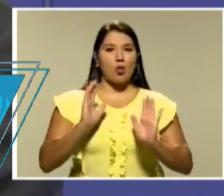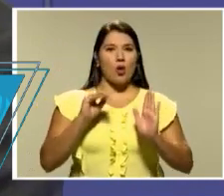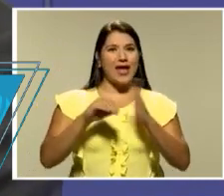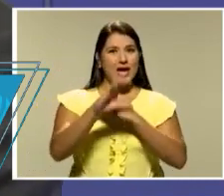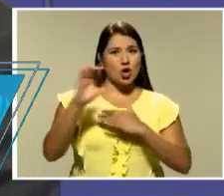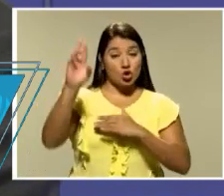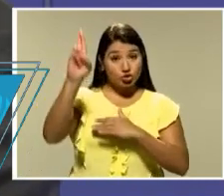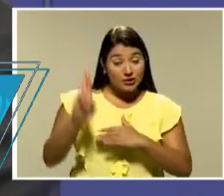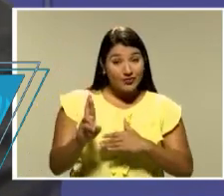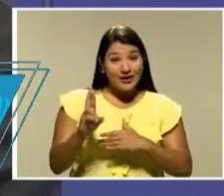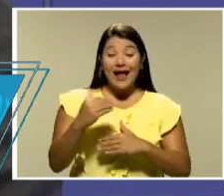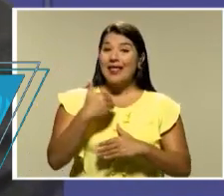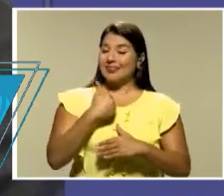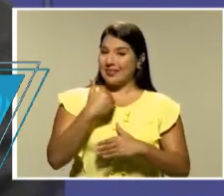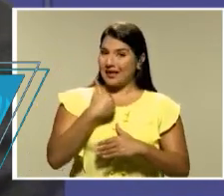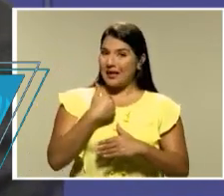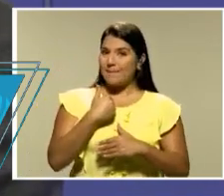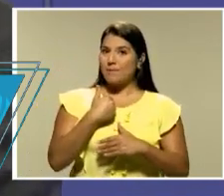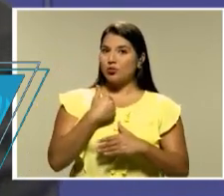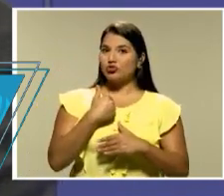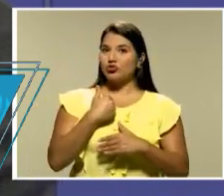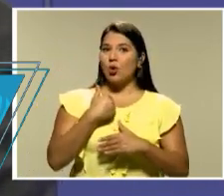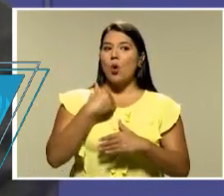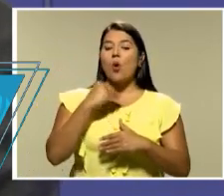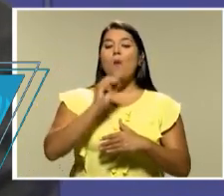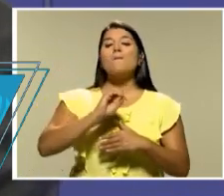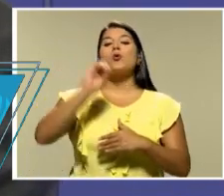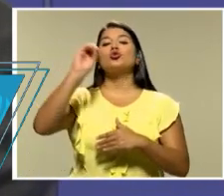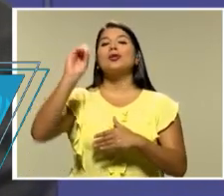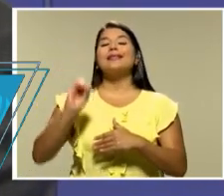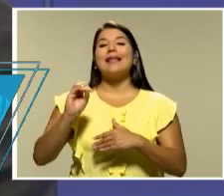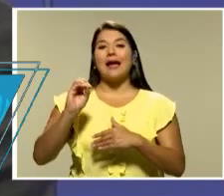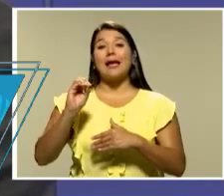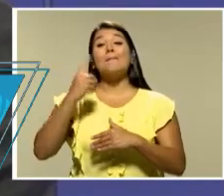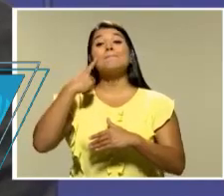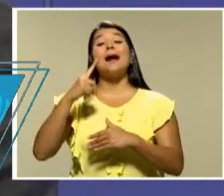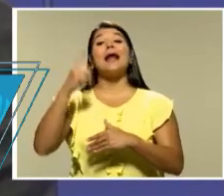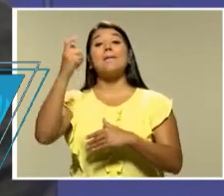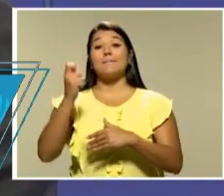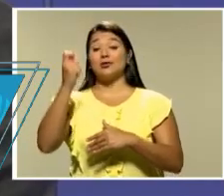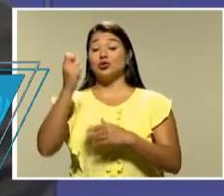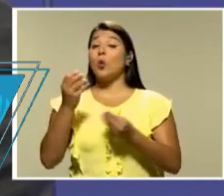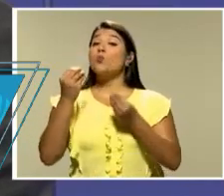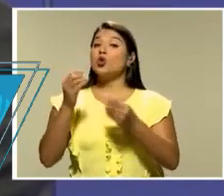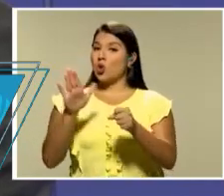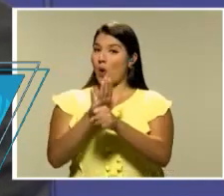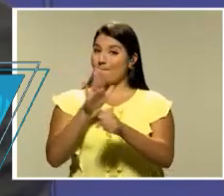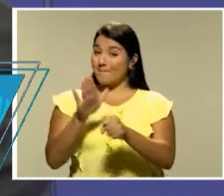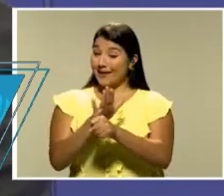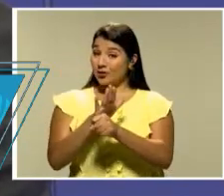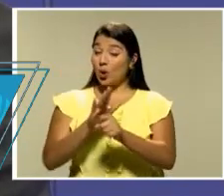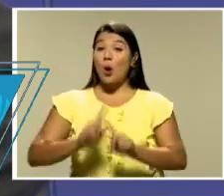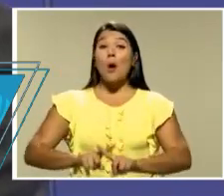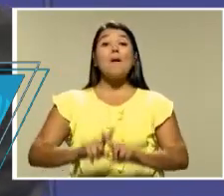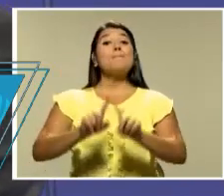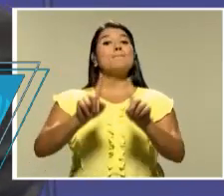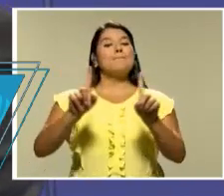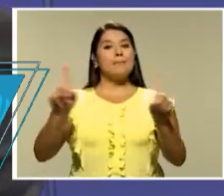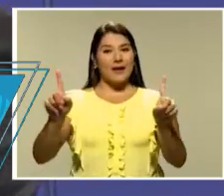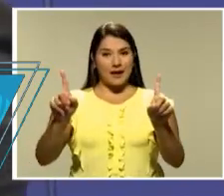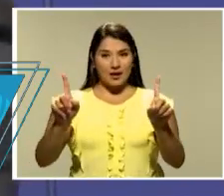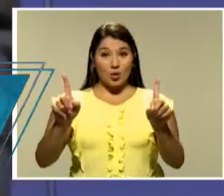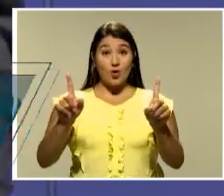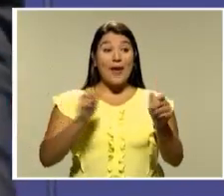sociales bastante completas, pero un porcentaje muy alto de esas cargas sociales son o el